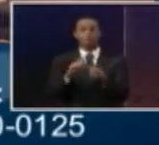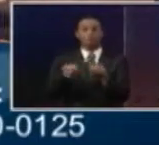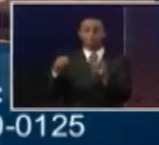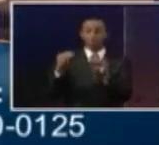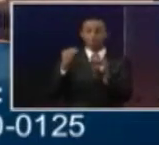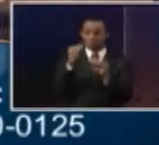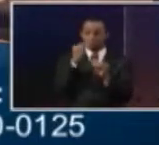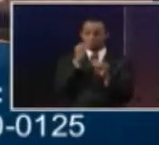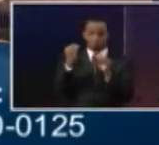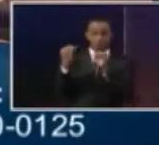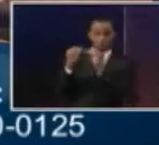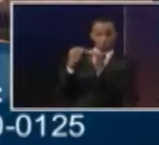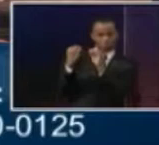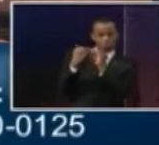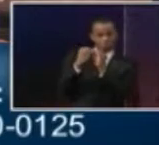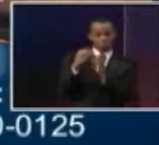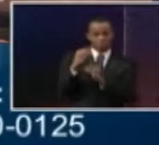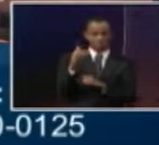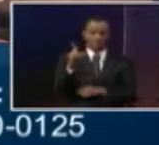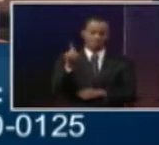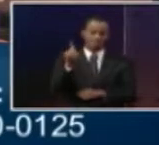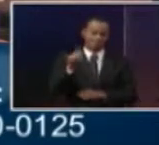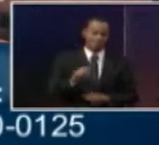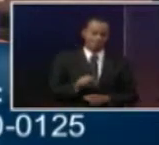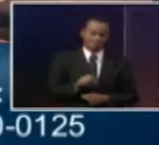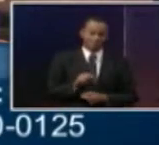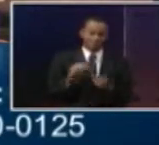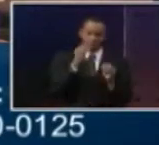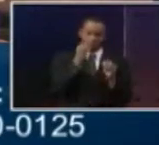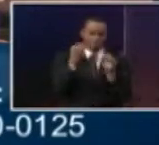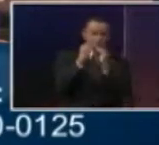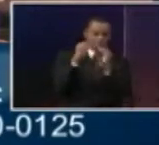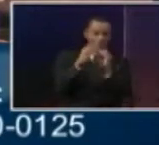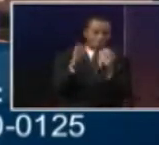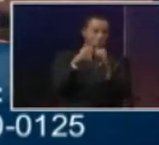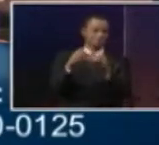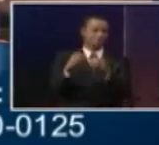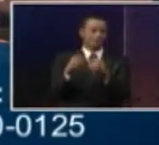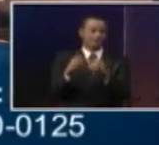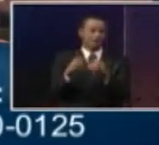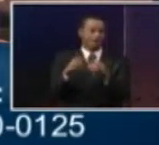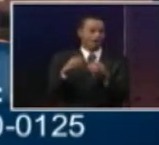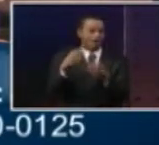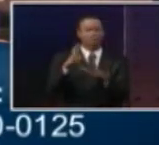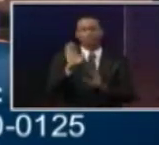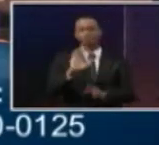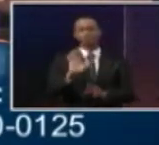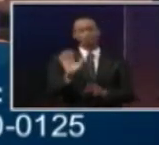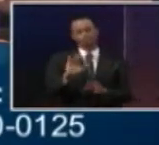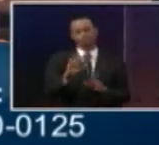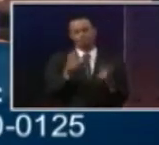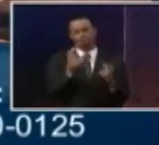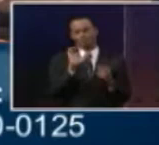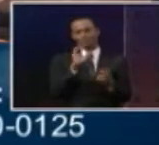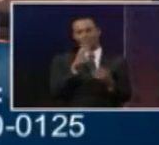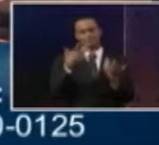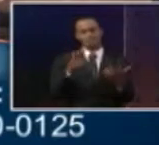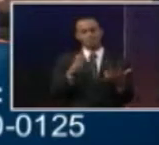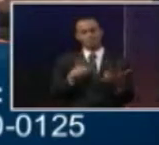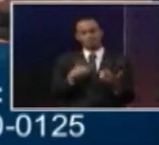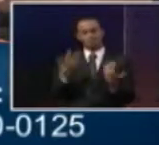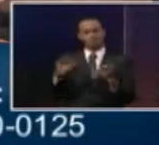hay besitos más para allá. ¿Cómo fue? Besitos de más para allá hay. No, nada que ver con eso, porque yo tengo